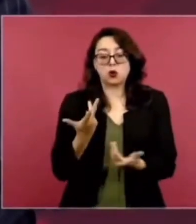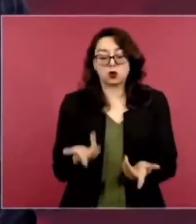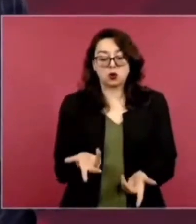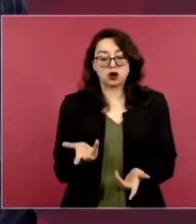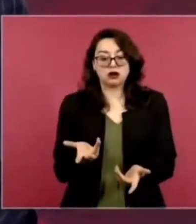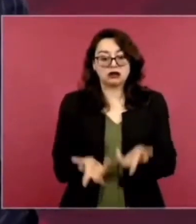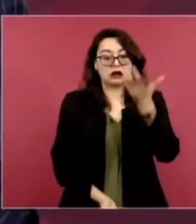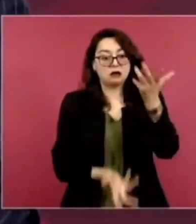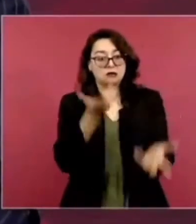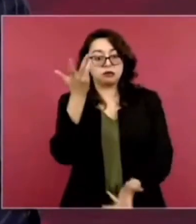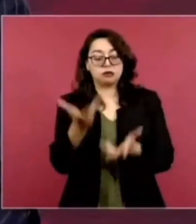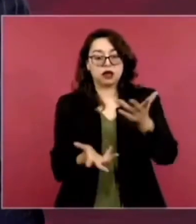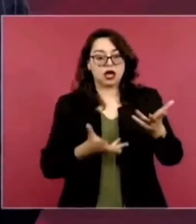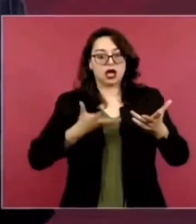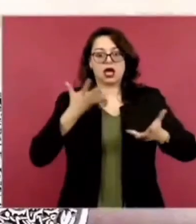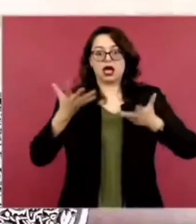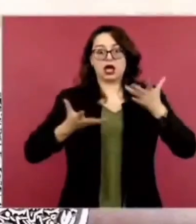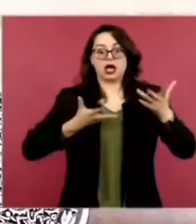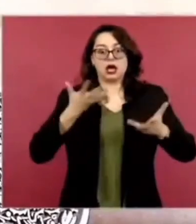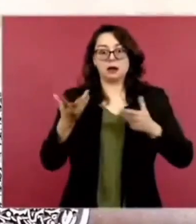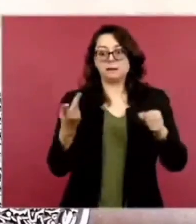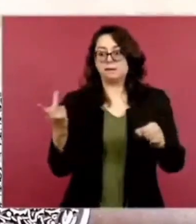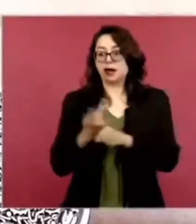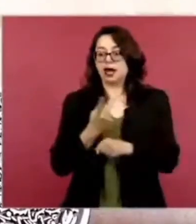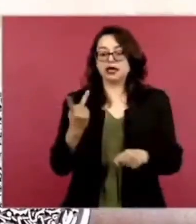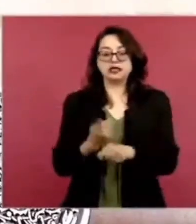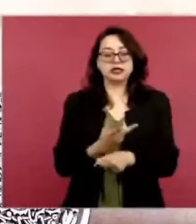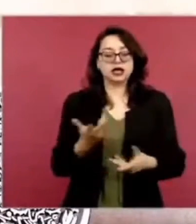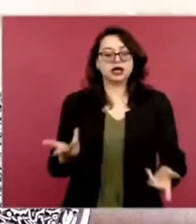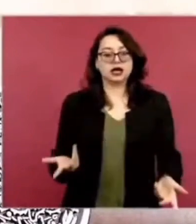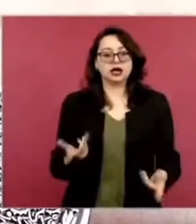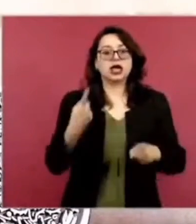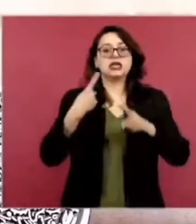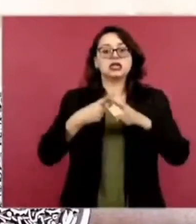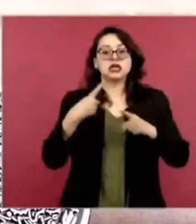Social. Y después fueron negocios. Muy